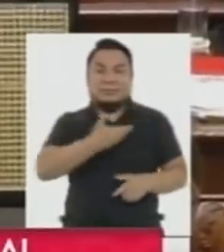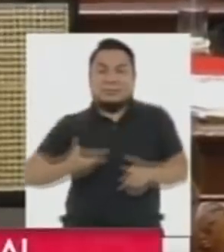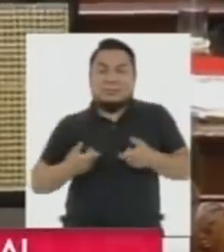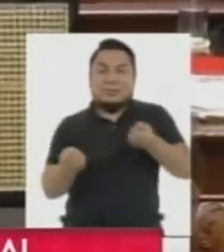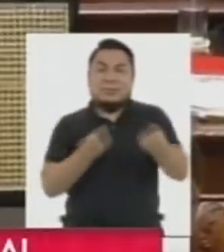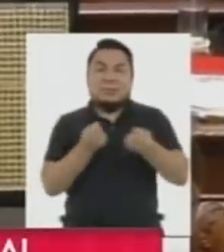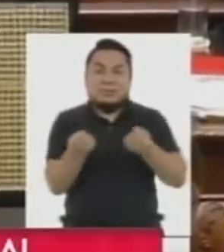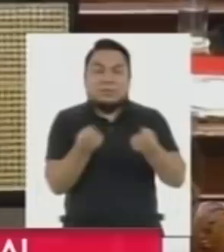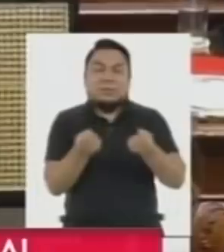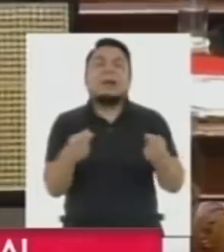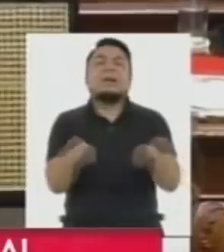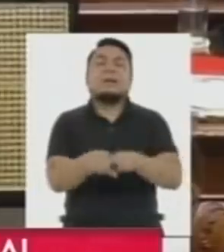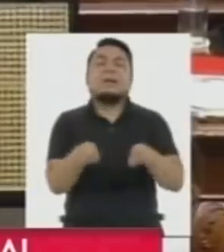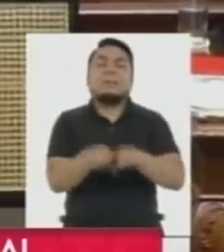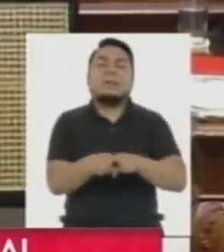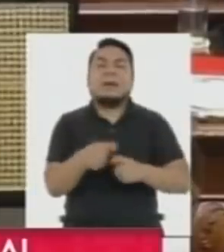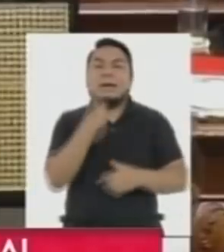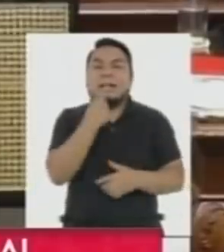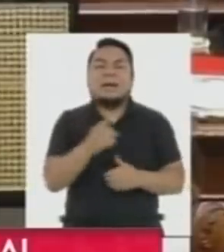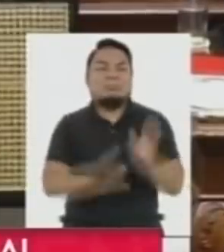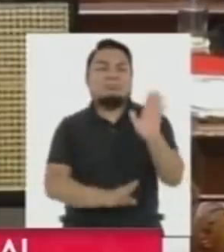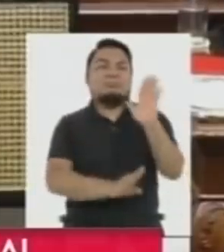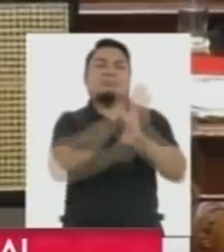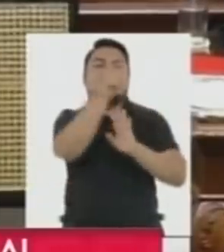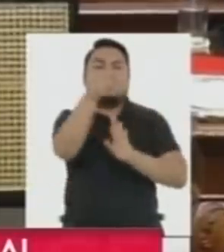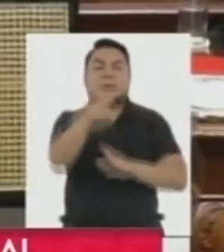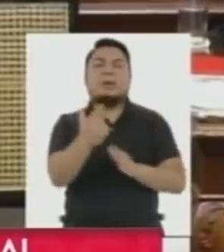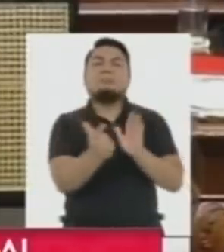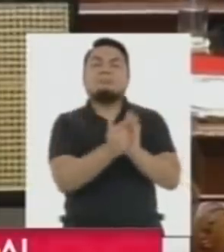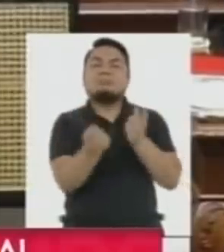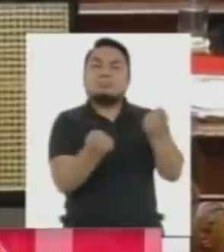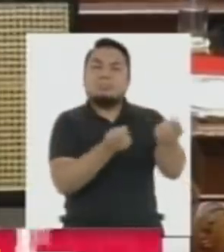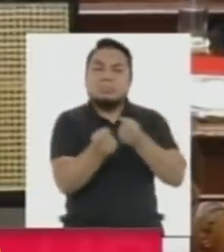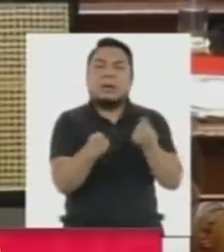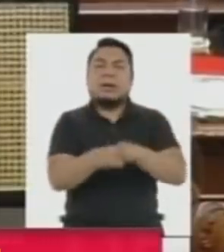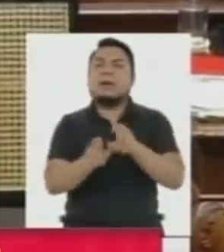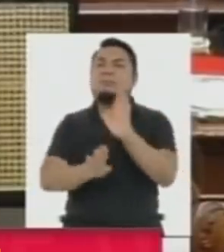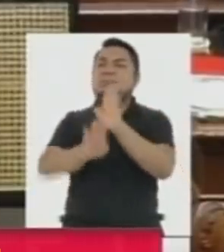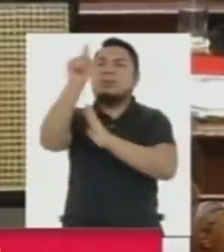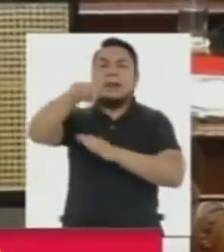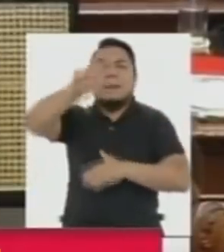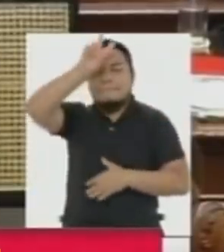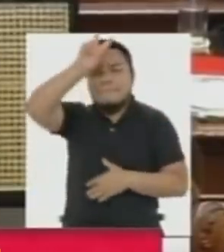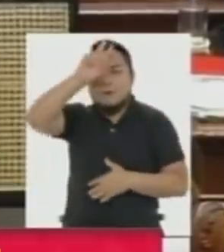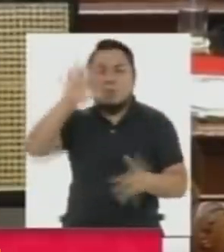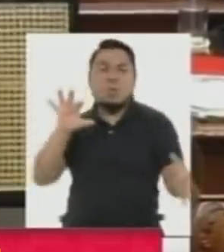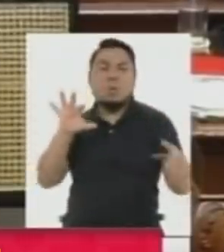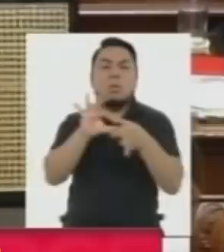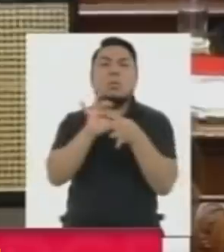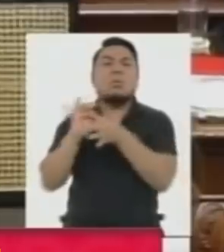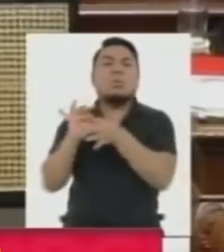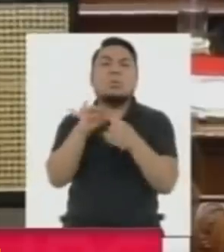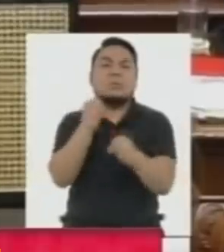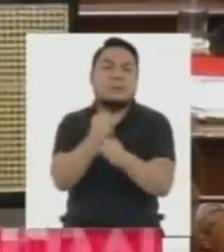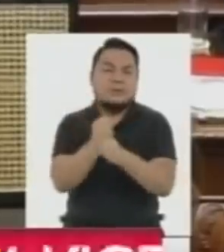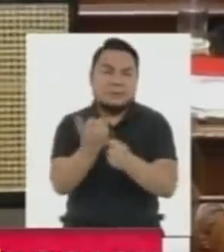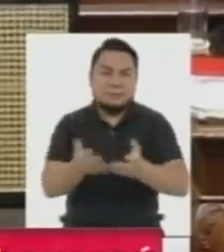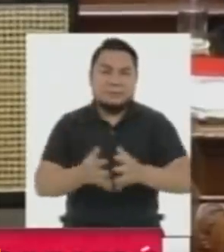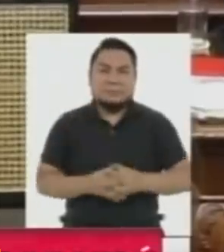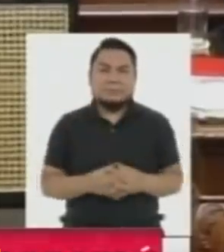es también el éxito el éxito legislativo y el éxito del perú si trabajamos juntos